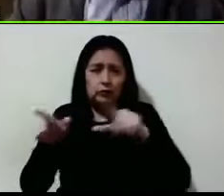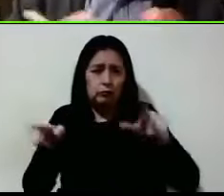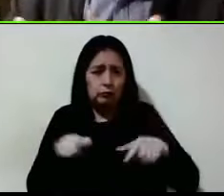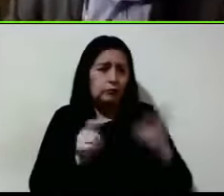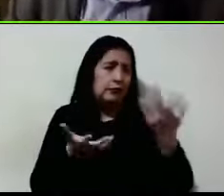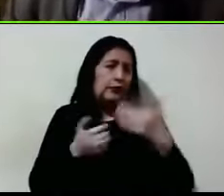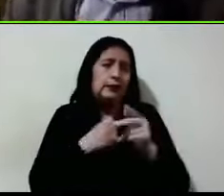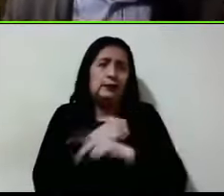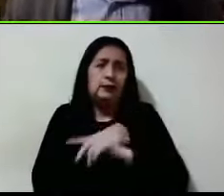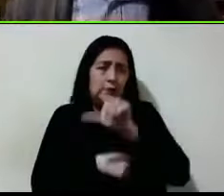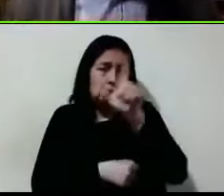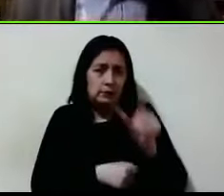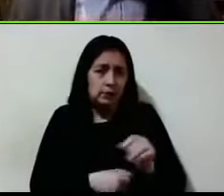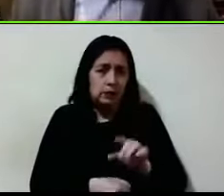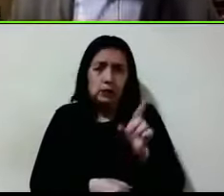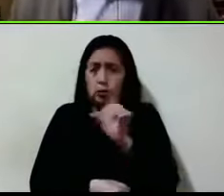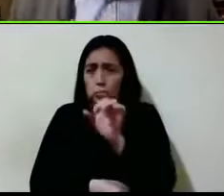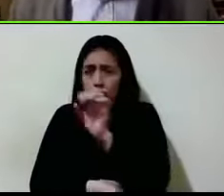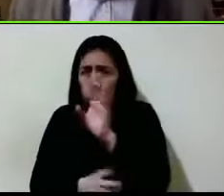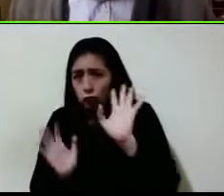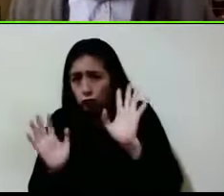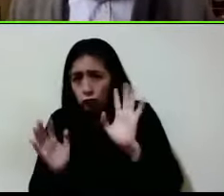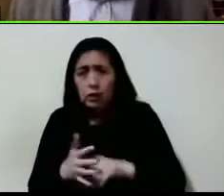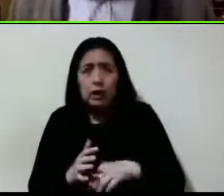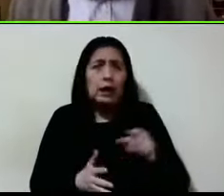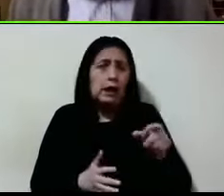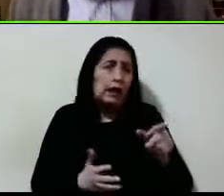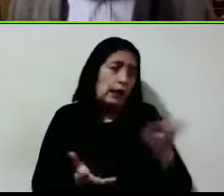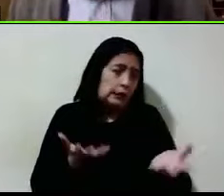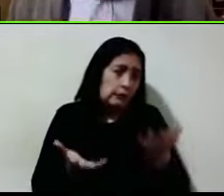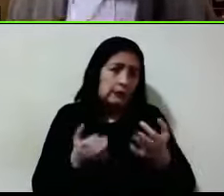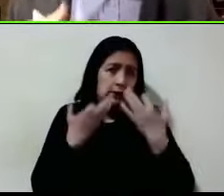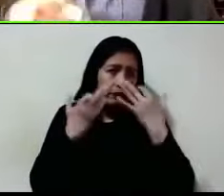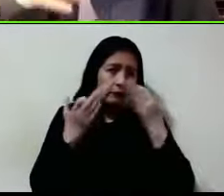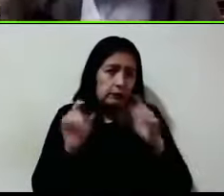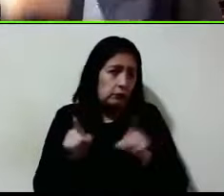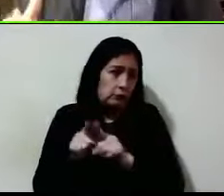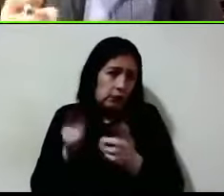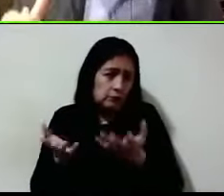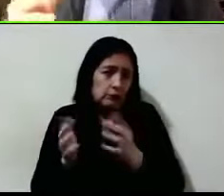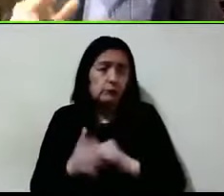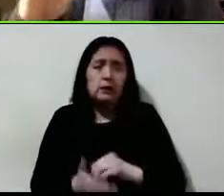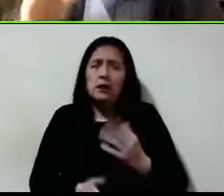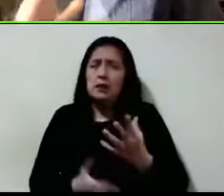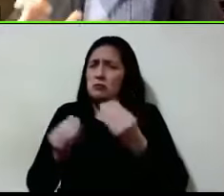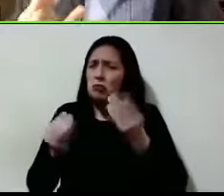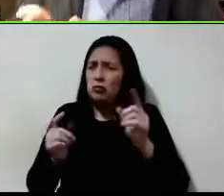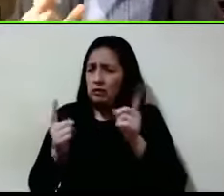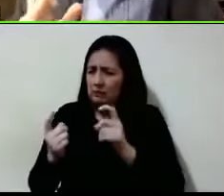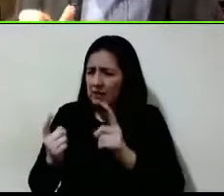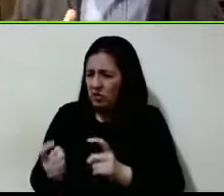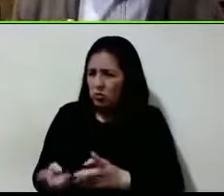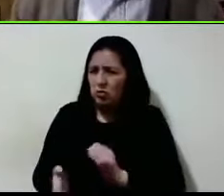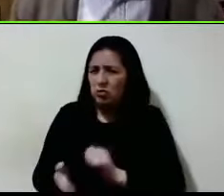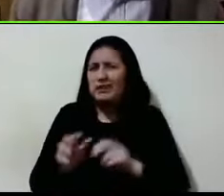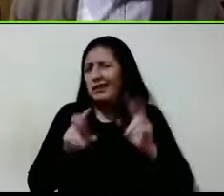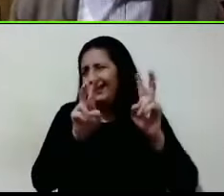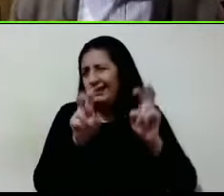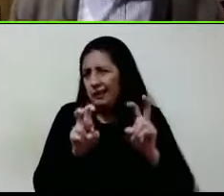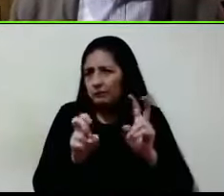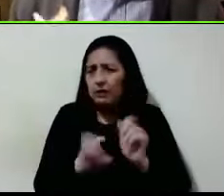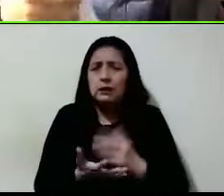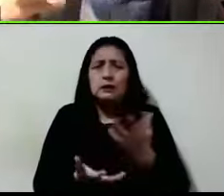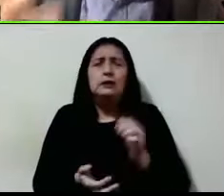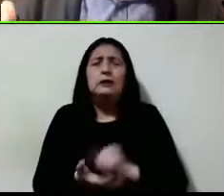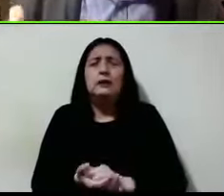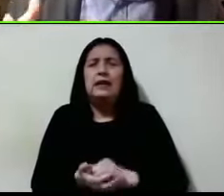en el Zoom, seguramente en el Facebook también hay una cantidad similar. hay muchas preguntas vinculadas al tema de